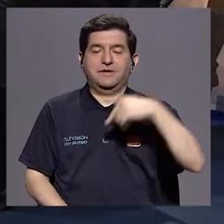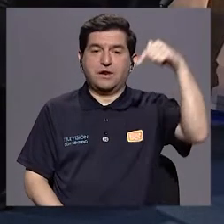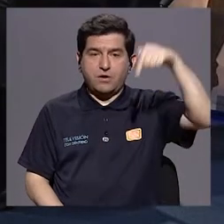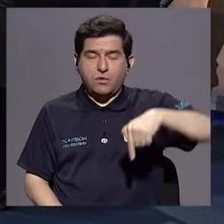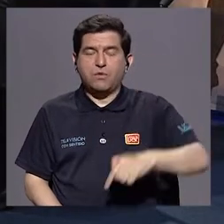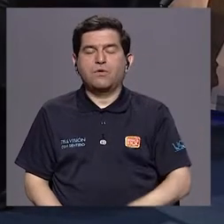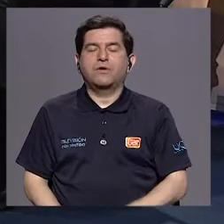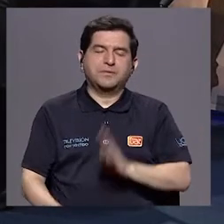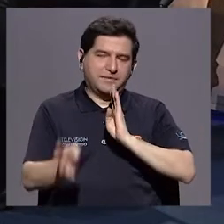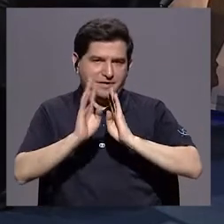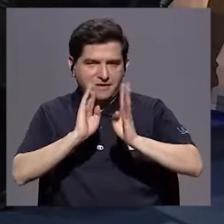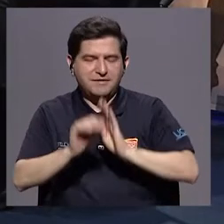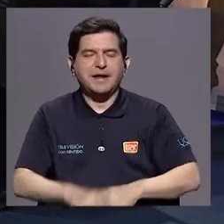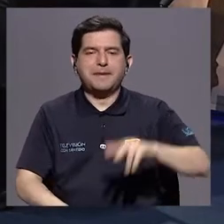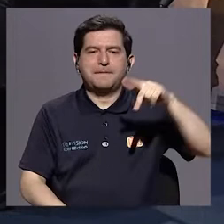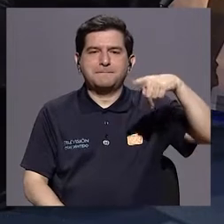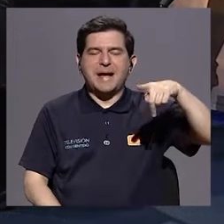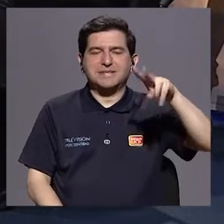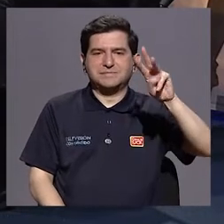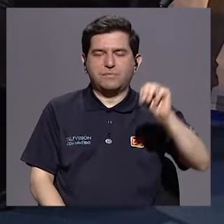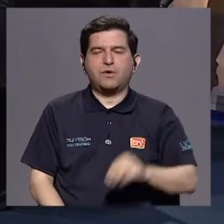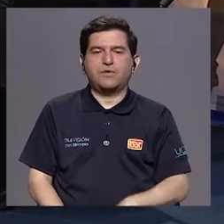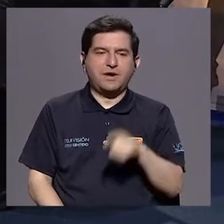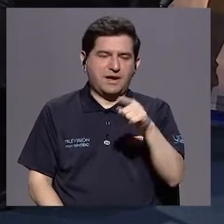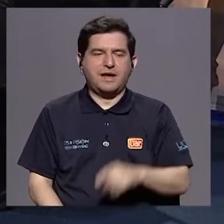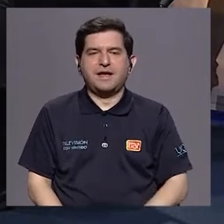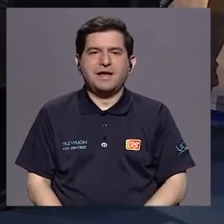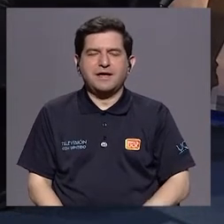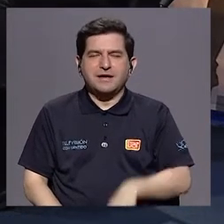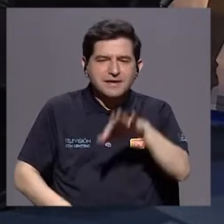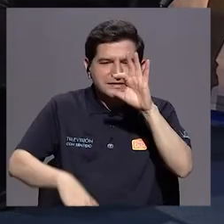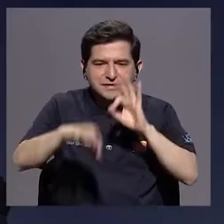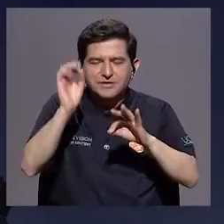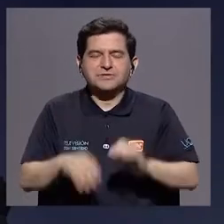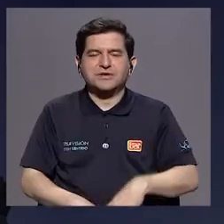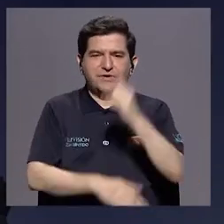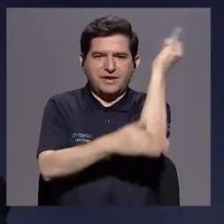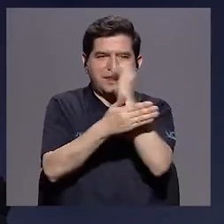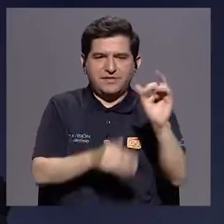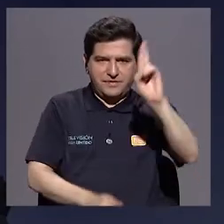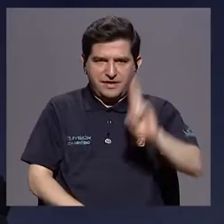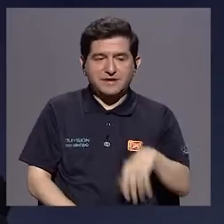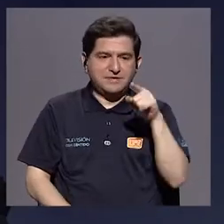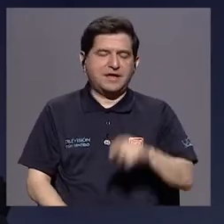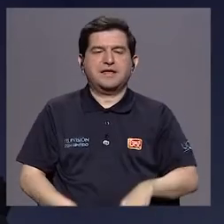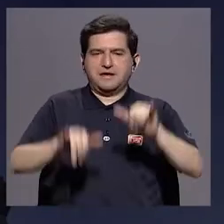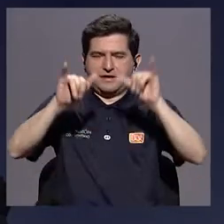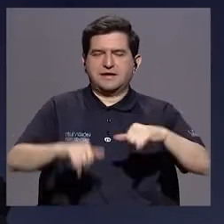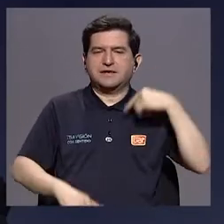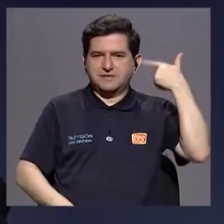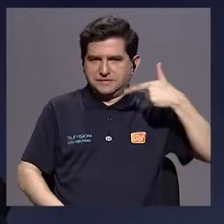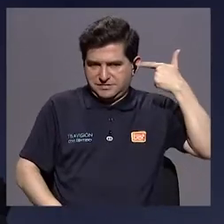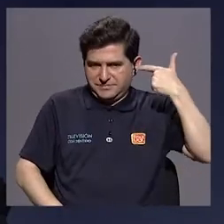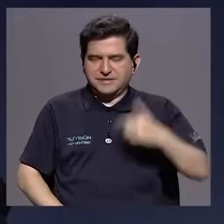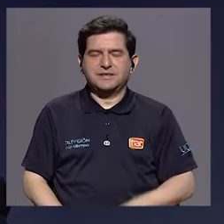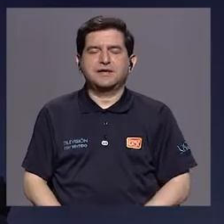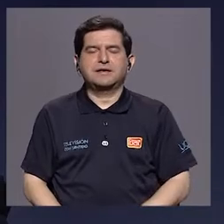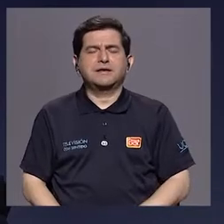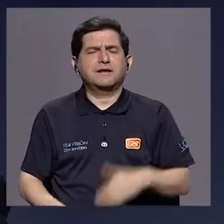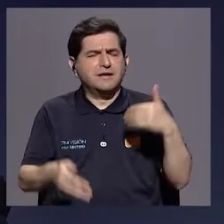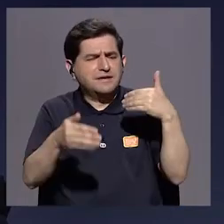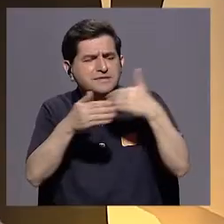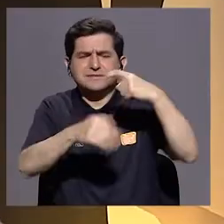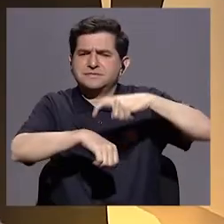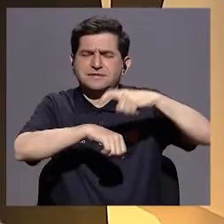tendremos el gusto de conversar con pat monje una curadora de arte costarricense joven radicada en londres quien recientemente